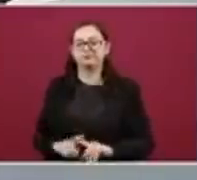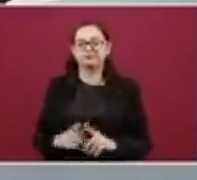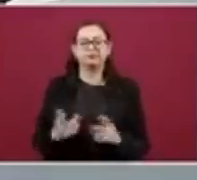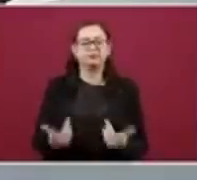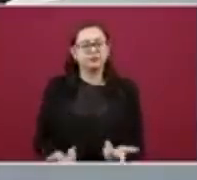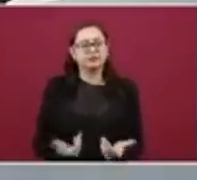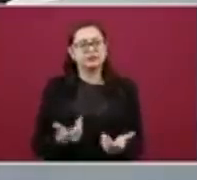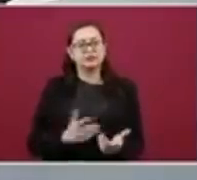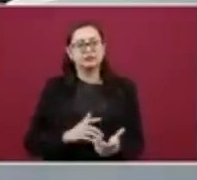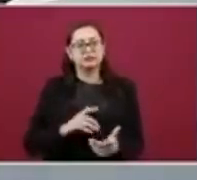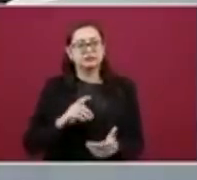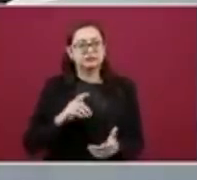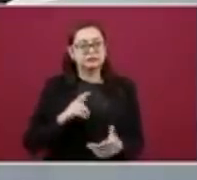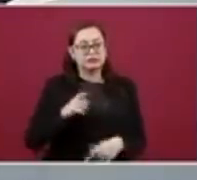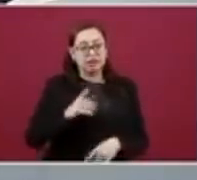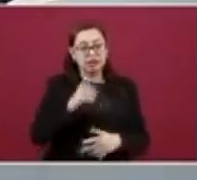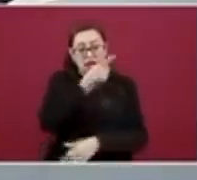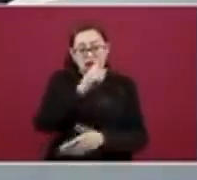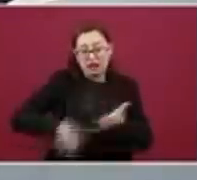indemnización,